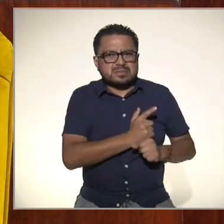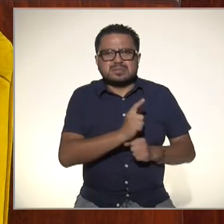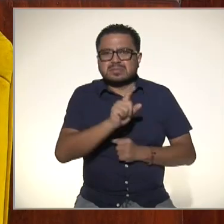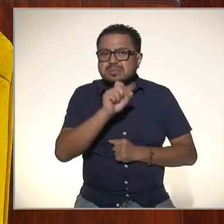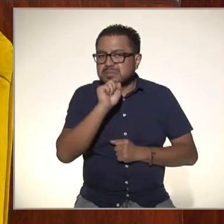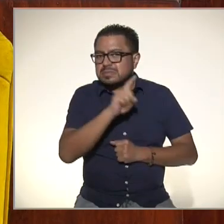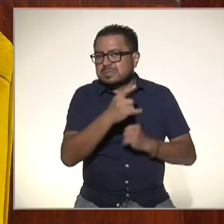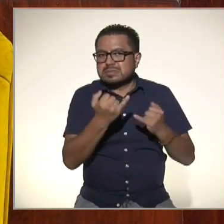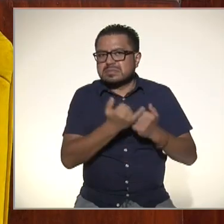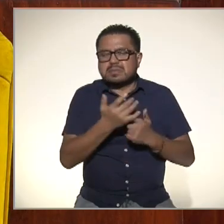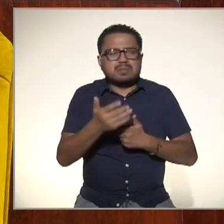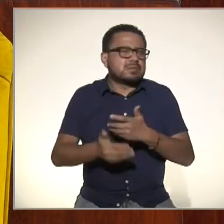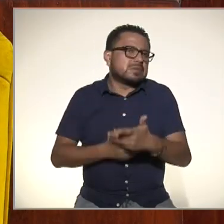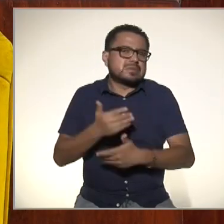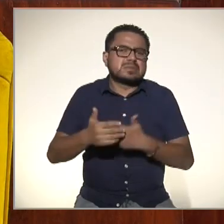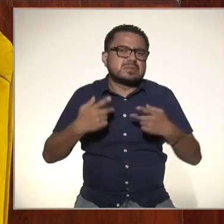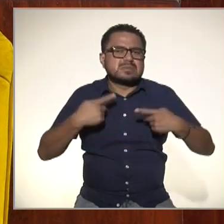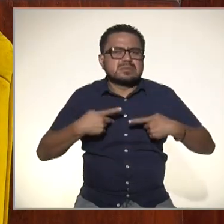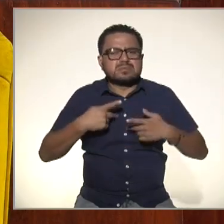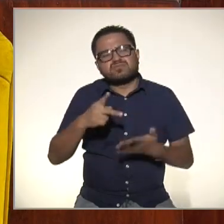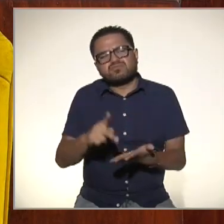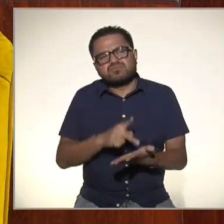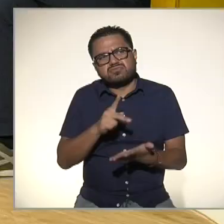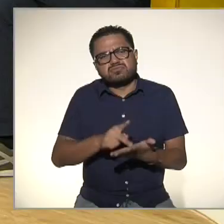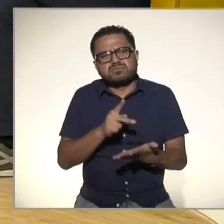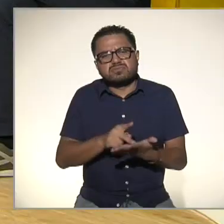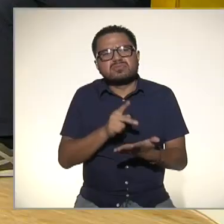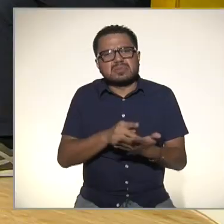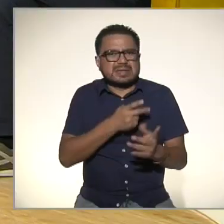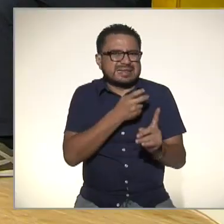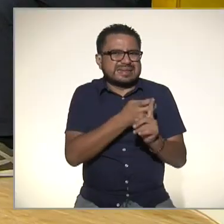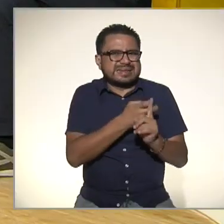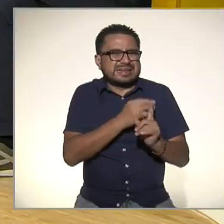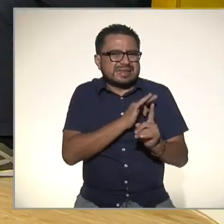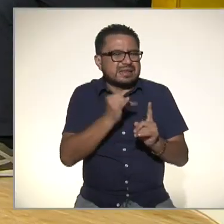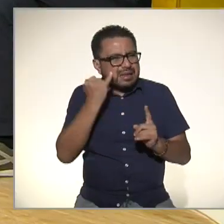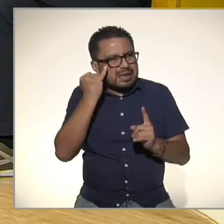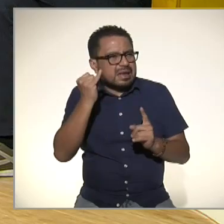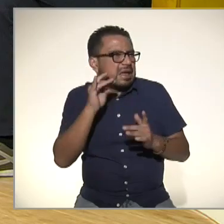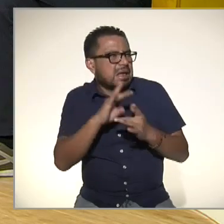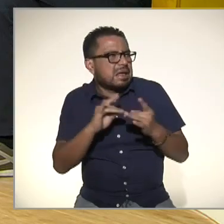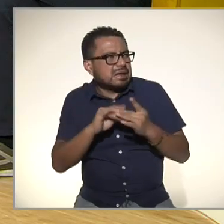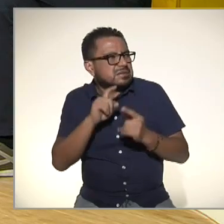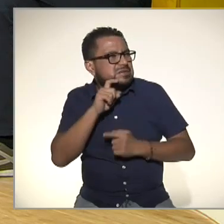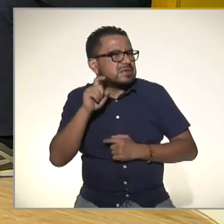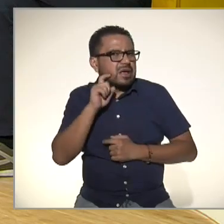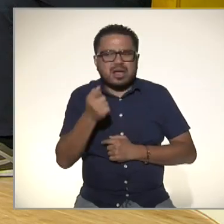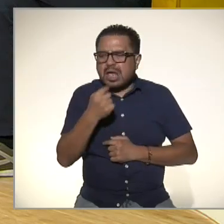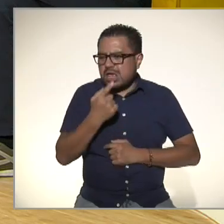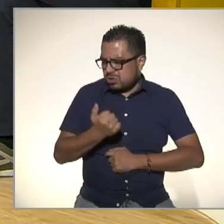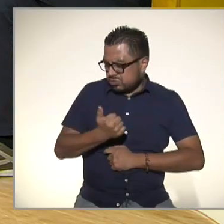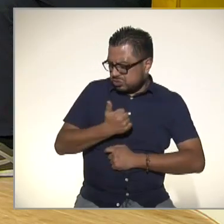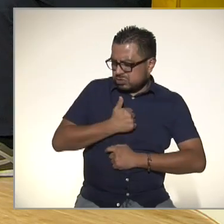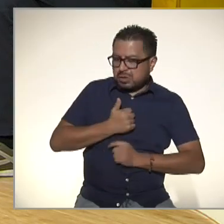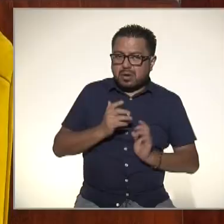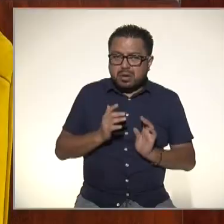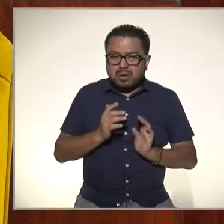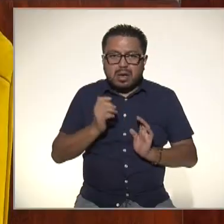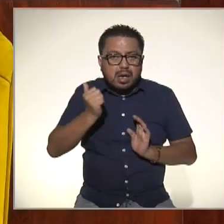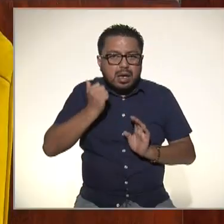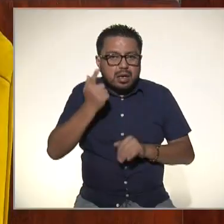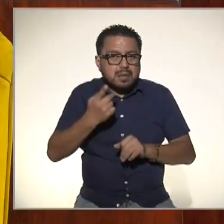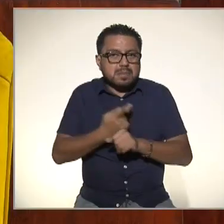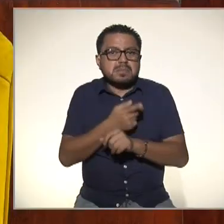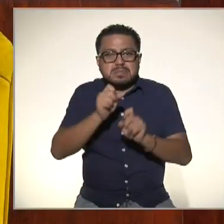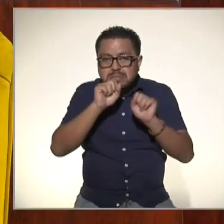sino que en medida de que las personas muchas veces por este estigma de hablar de la sexualidad se automedican, algo que está